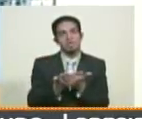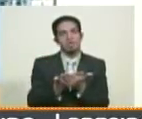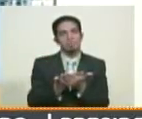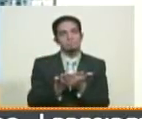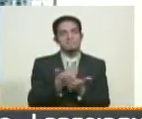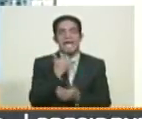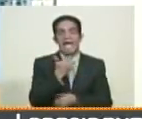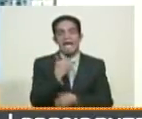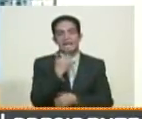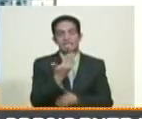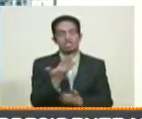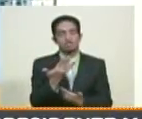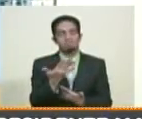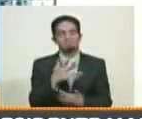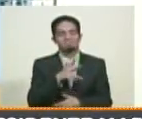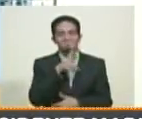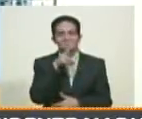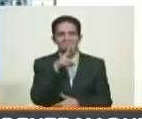abominable, totalmente